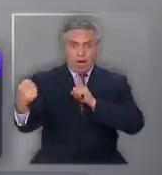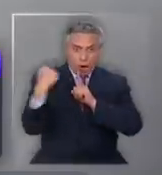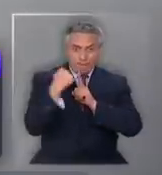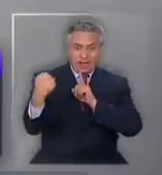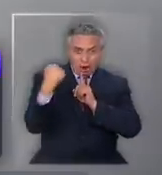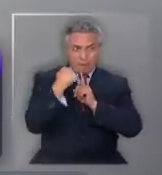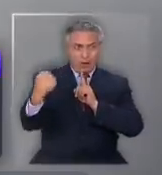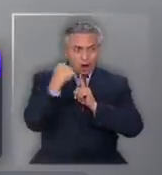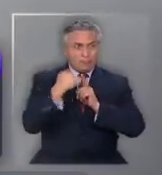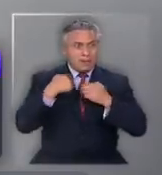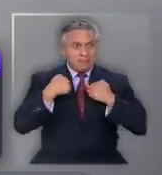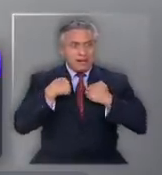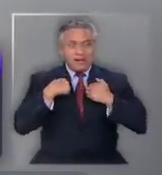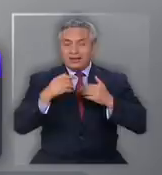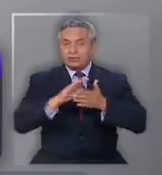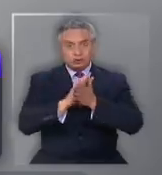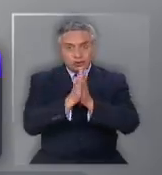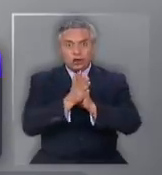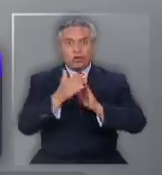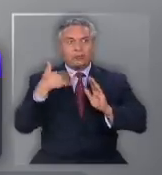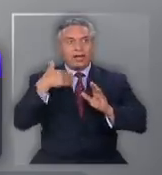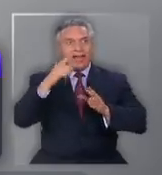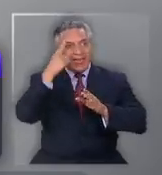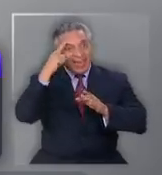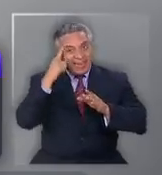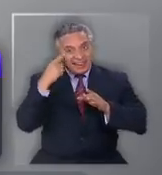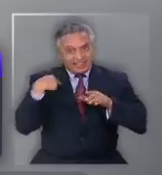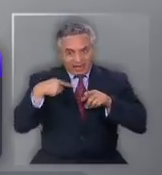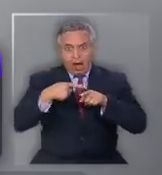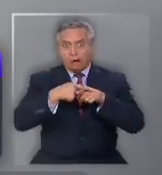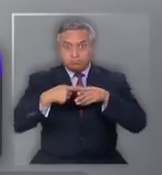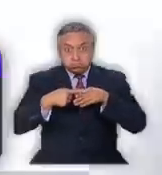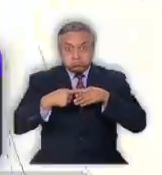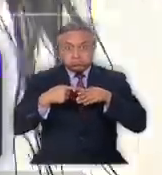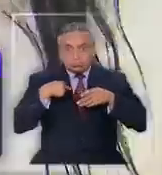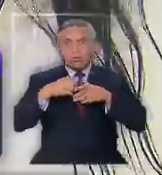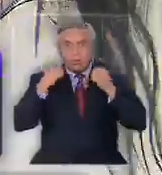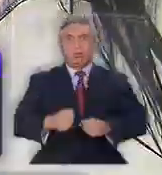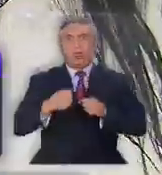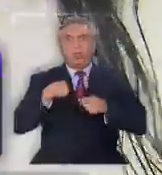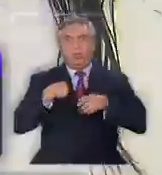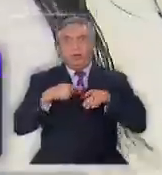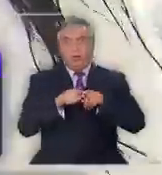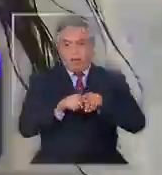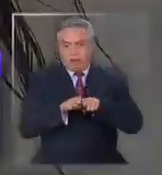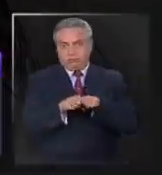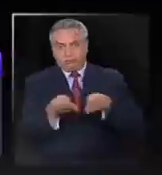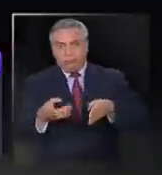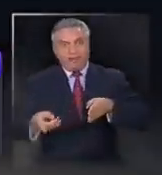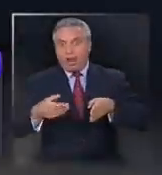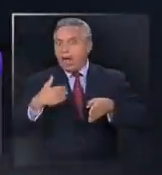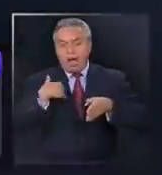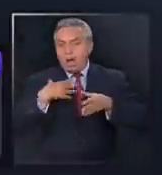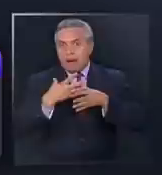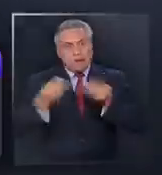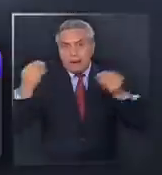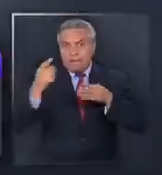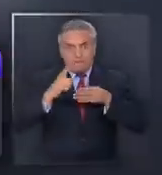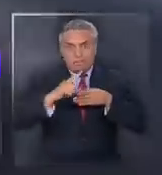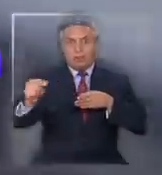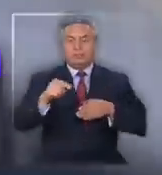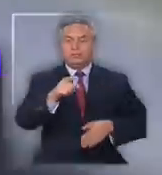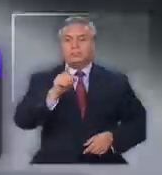fue cuando ya, cuando él me abrió la herida en la pierna, fue cuando yo pude escapar de él y salí. Historia de